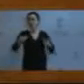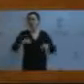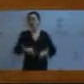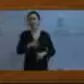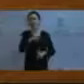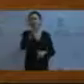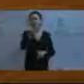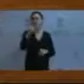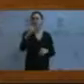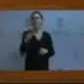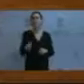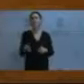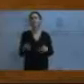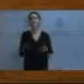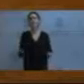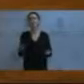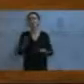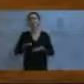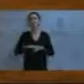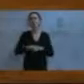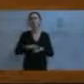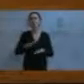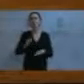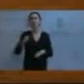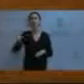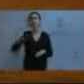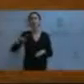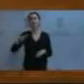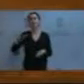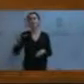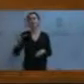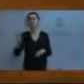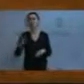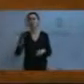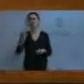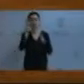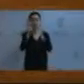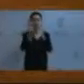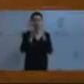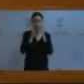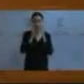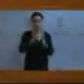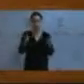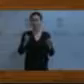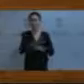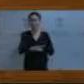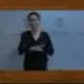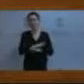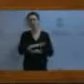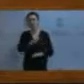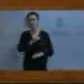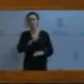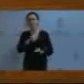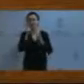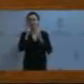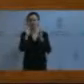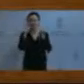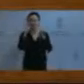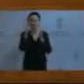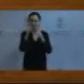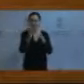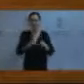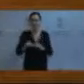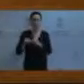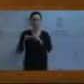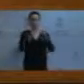y el mal es Maduro, no son ni los venezolanos ni el Gobierno español, que trata de atenderlos a todos con la